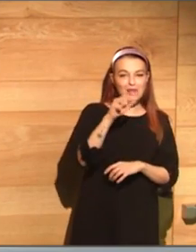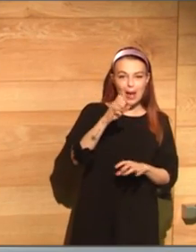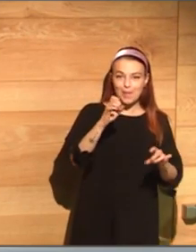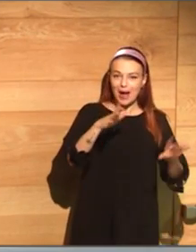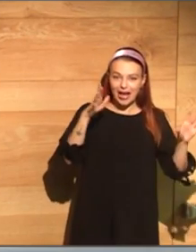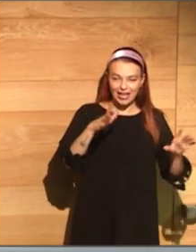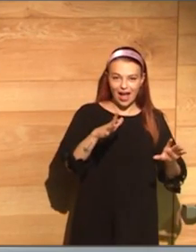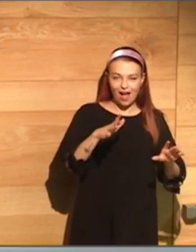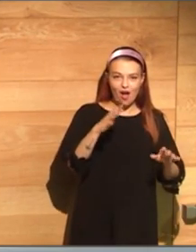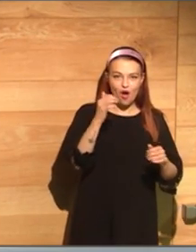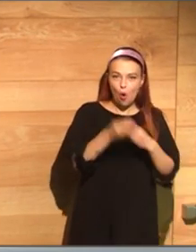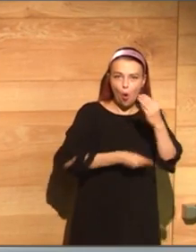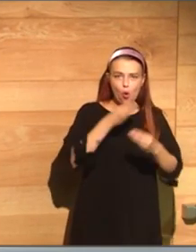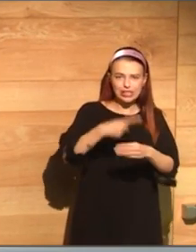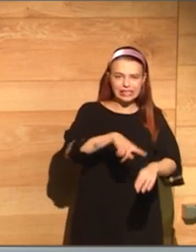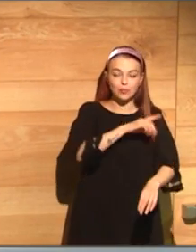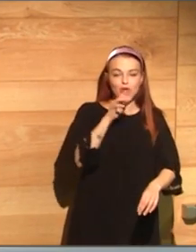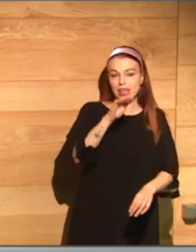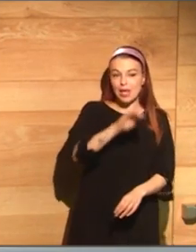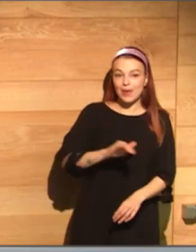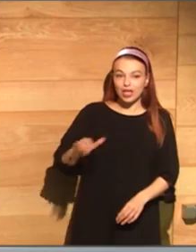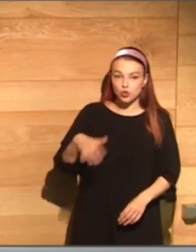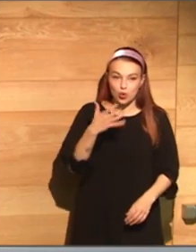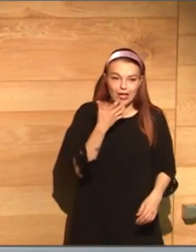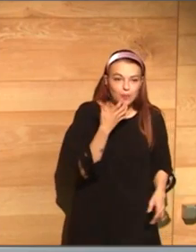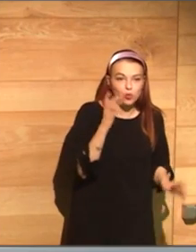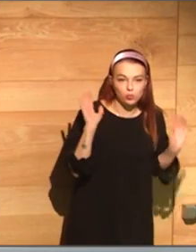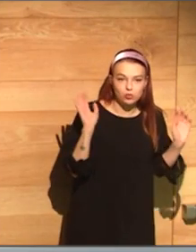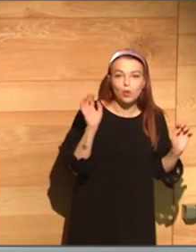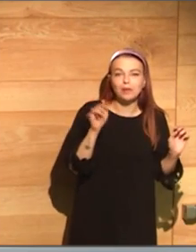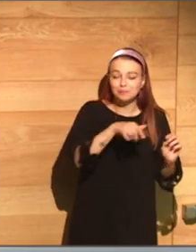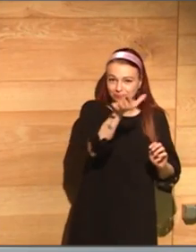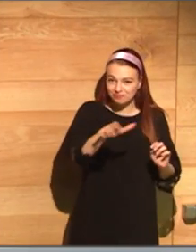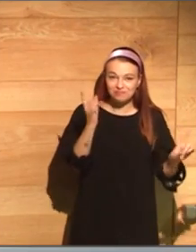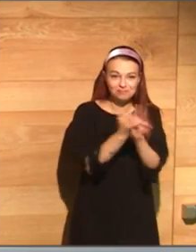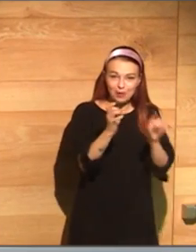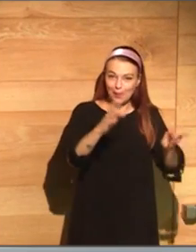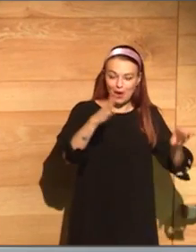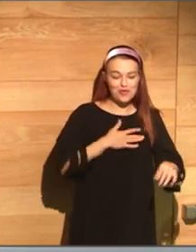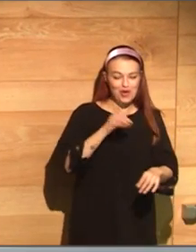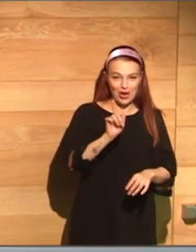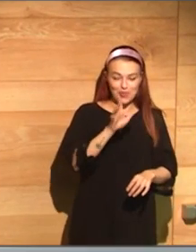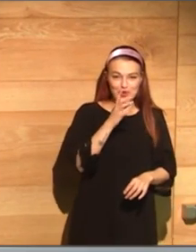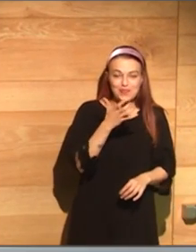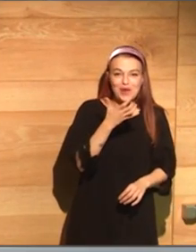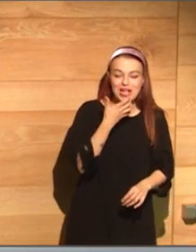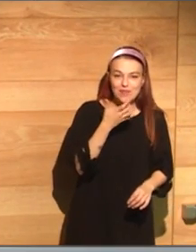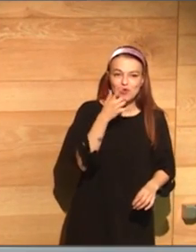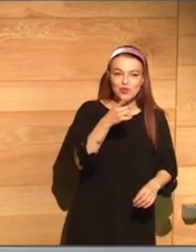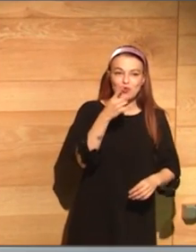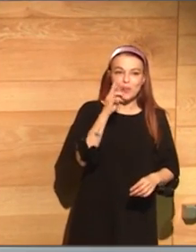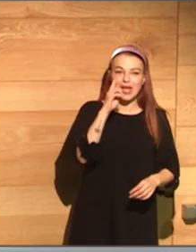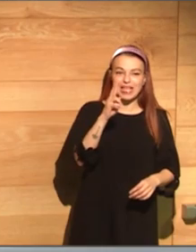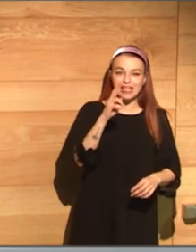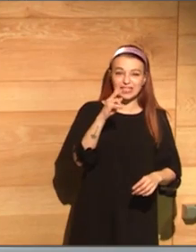ejemplo, de pequeños tú veías... No me quiero meter mucho con los magos. Pero de pequeño tú veías lo de que hacían